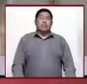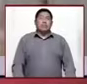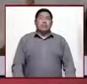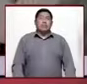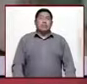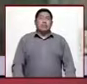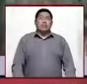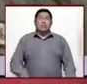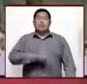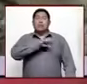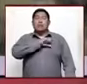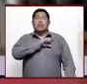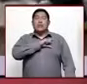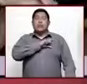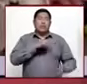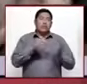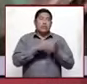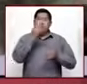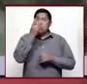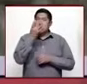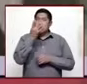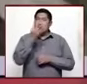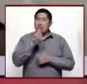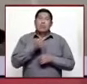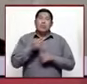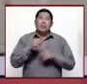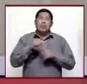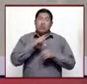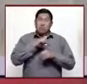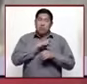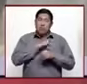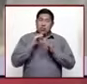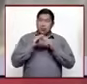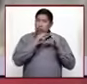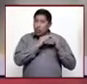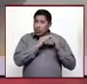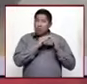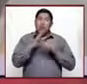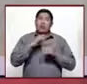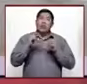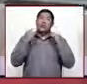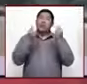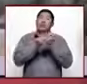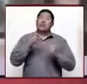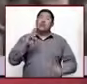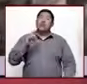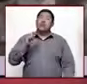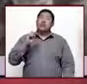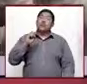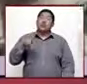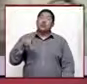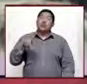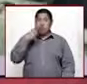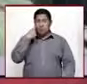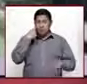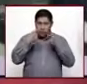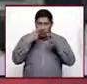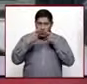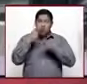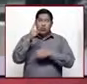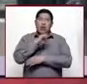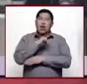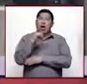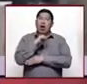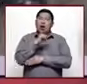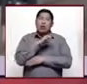De la Fuerza Especial de Lucha contra el Narcotráfico, la FELCC, la UTOP, están realizando la requisa correspondiente de un vehículo